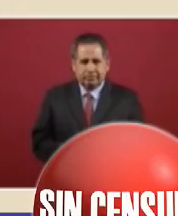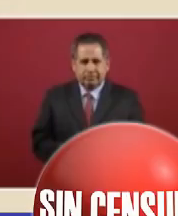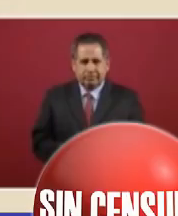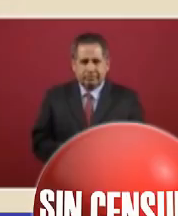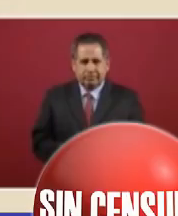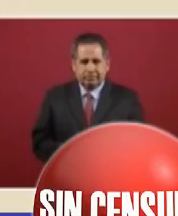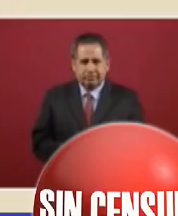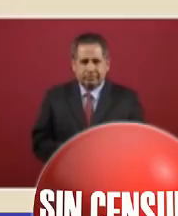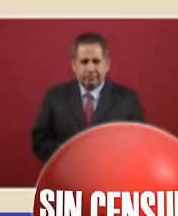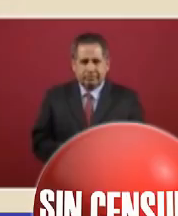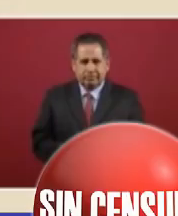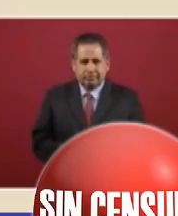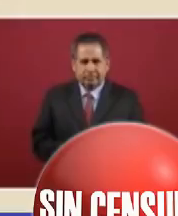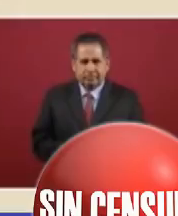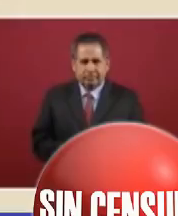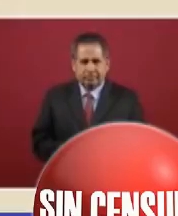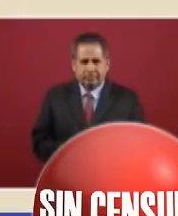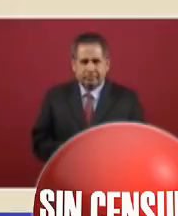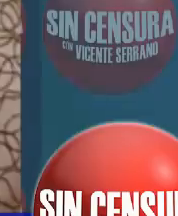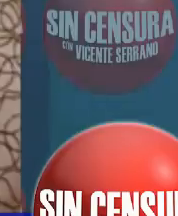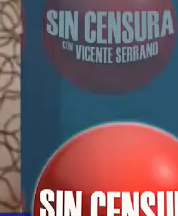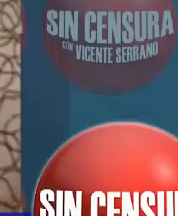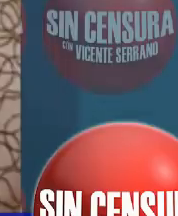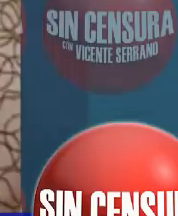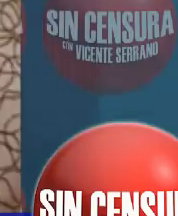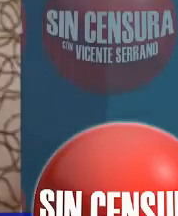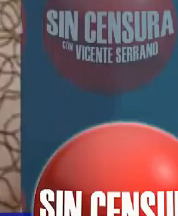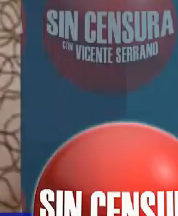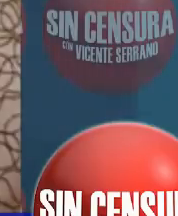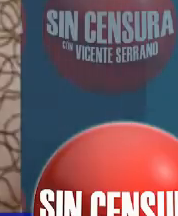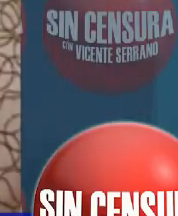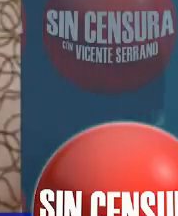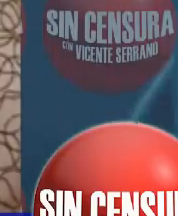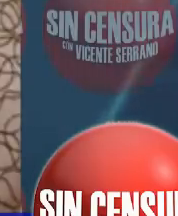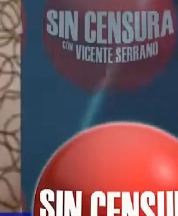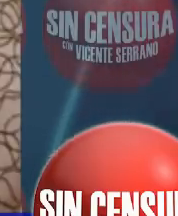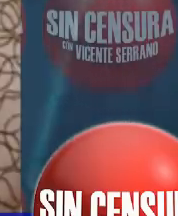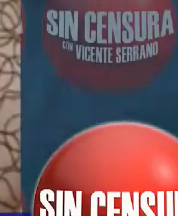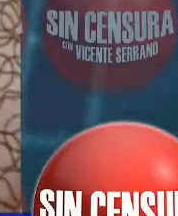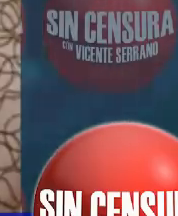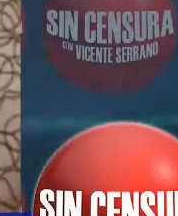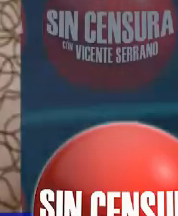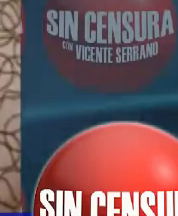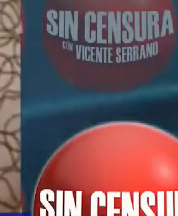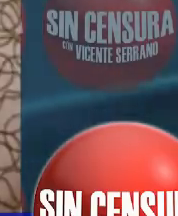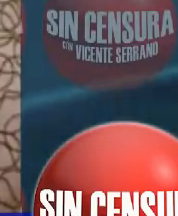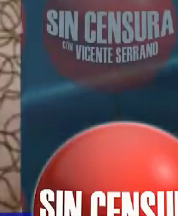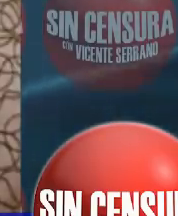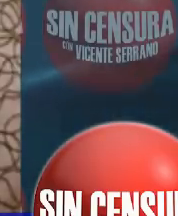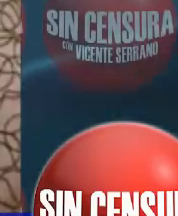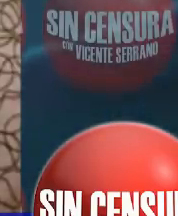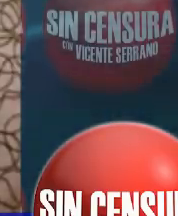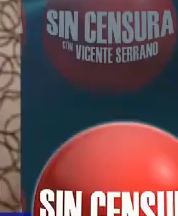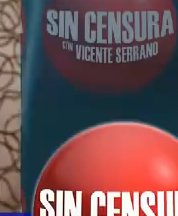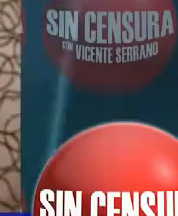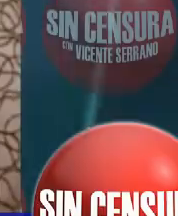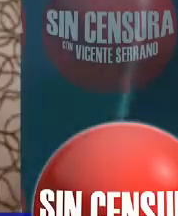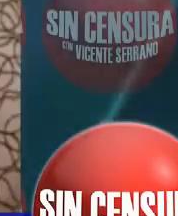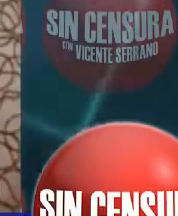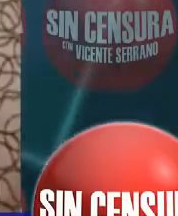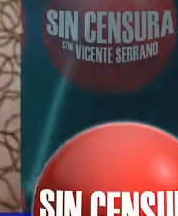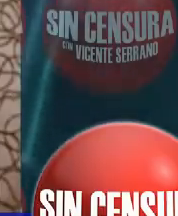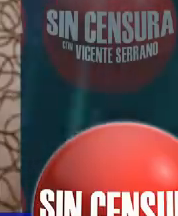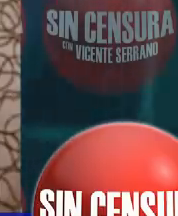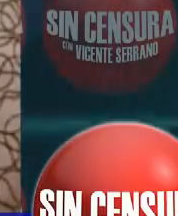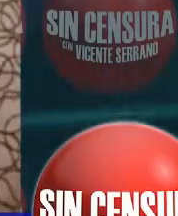y callaron como momias así es por eso muchos corresponsales de medios tradicionales son mandados a chingar a su